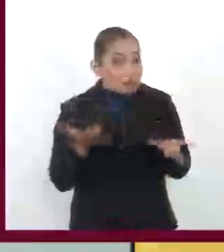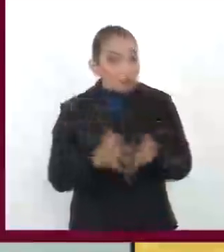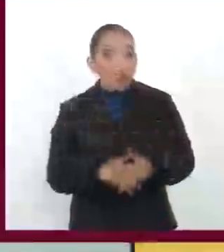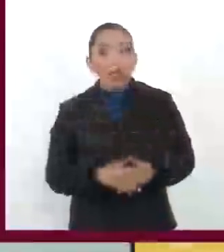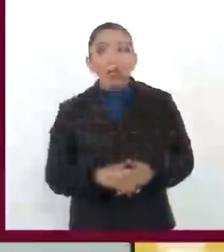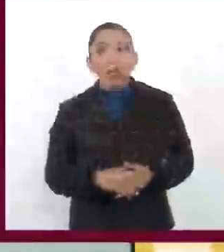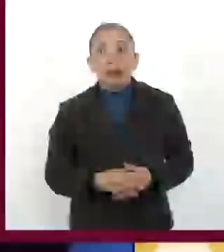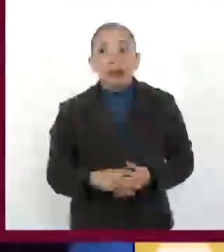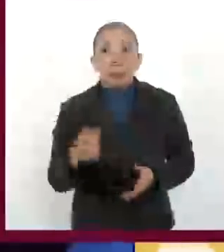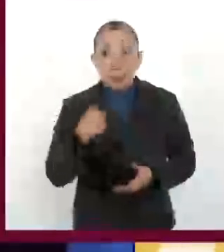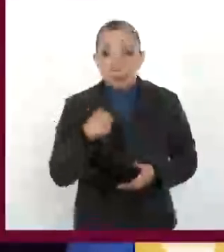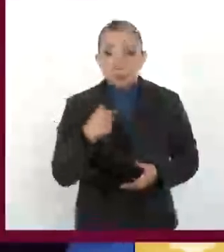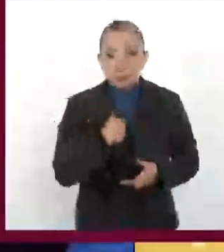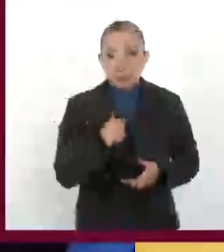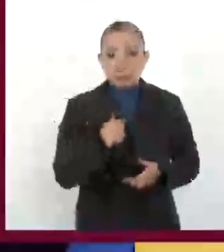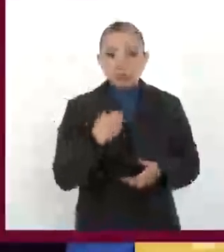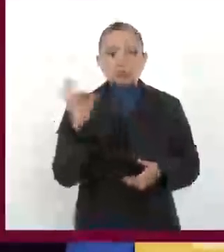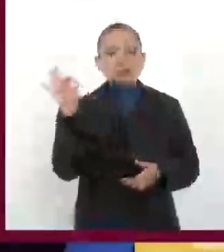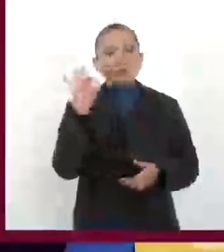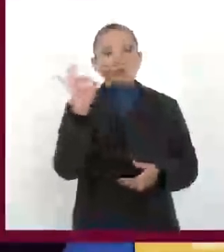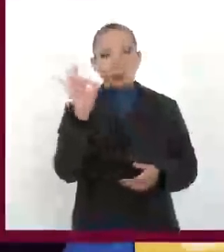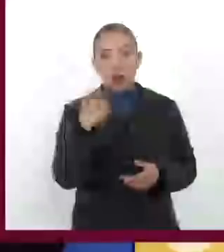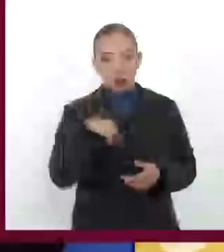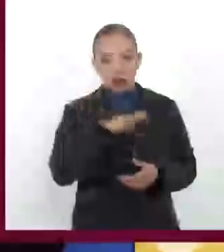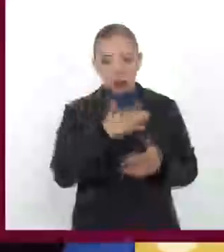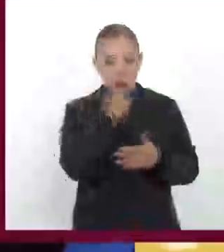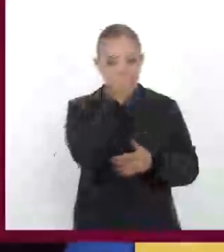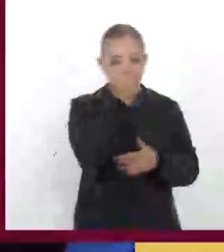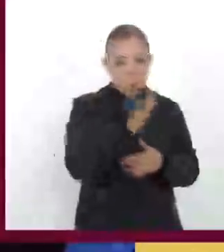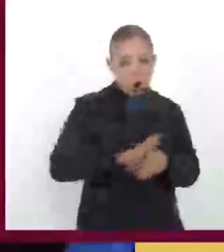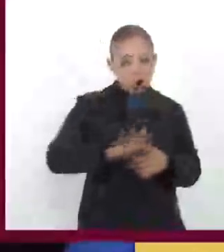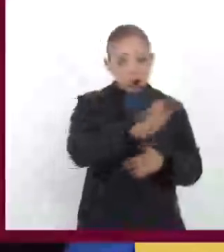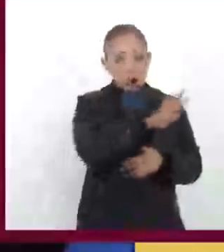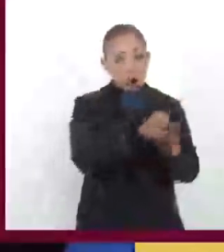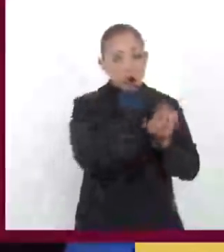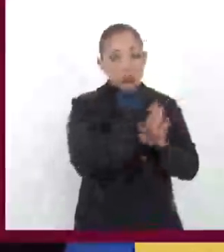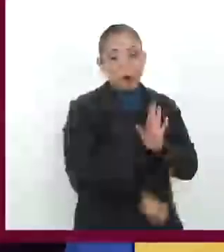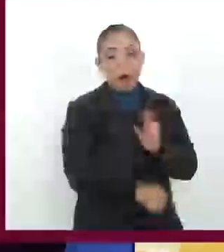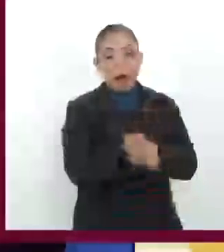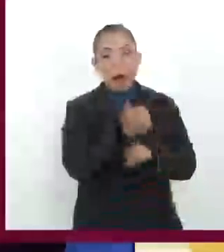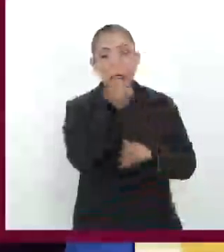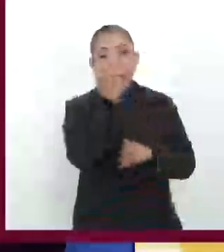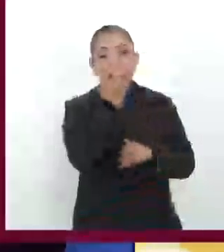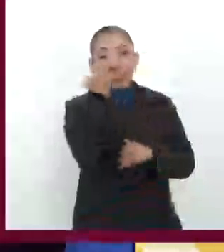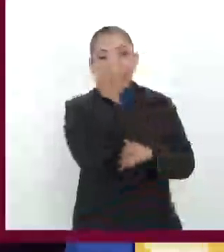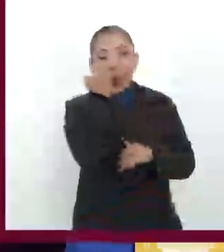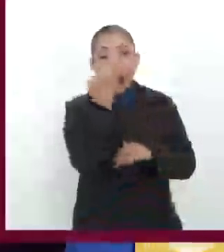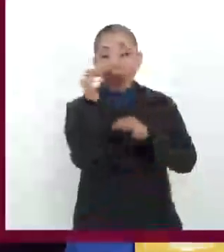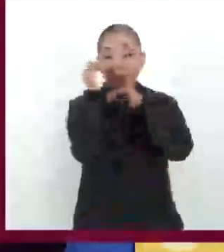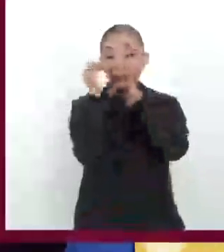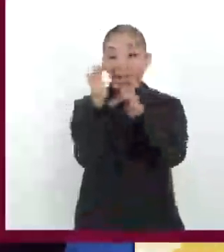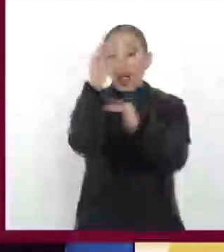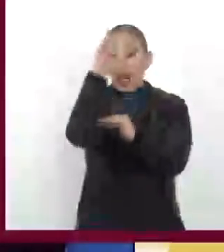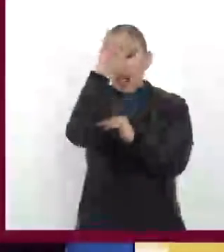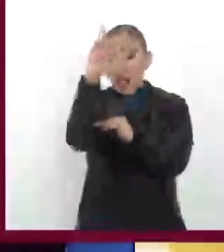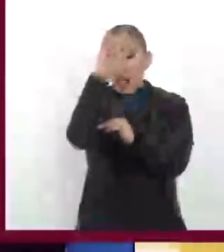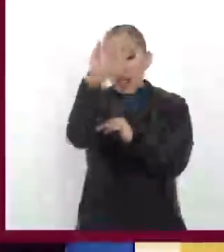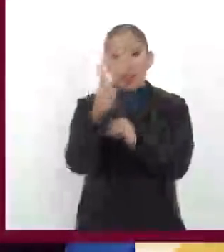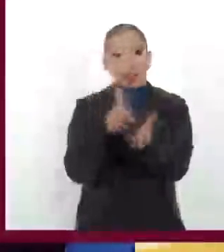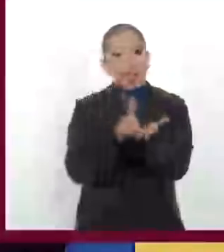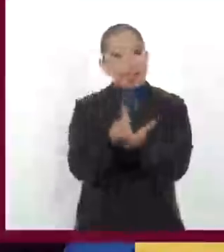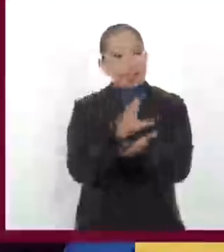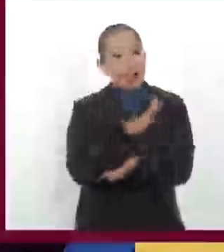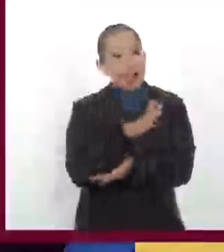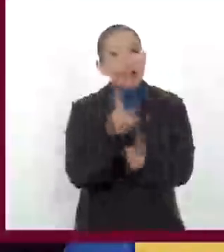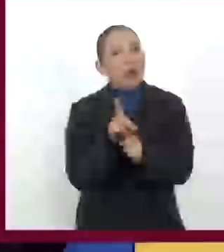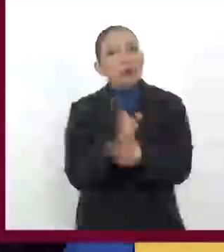algo? Bueno, a mí, si la escuela, nosotros somos estudiantes y si la escuela nos limita ciertos derechos